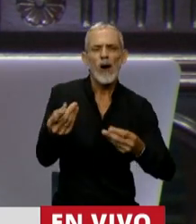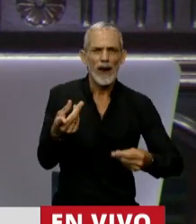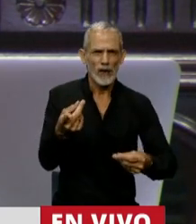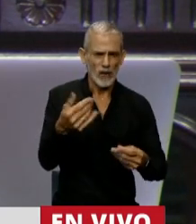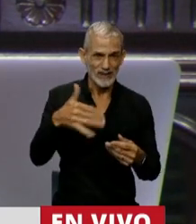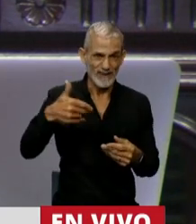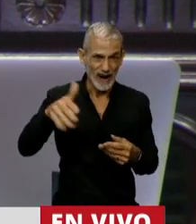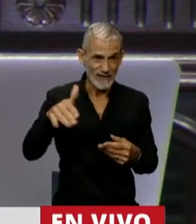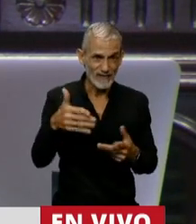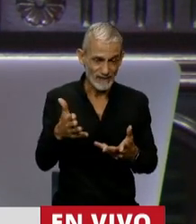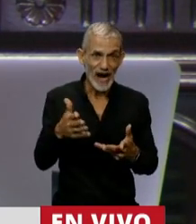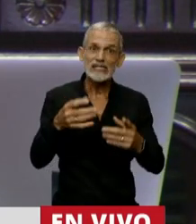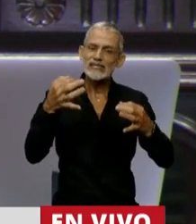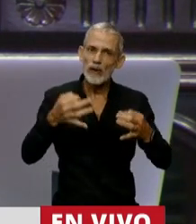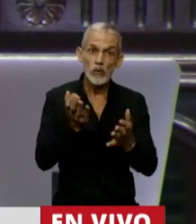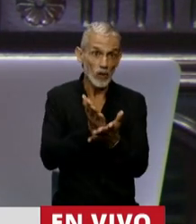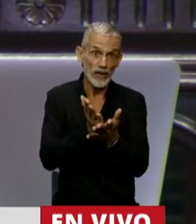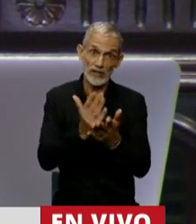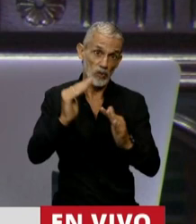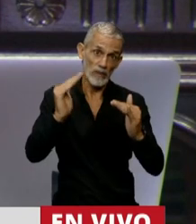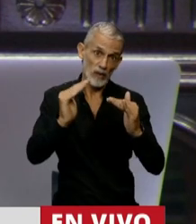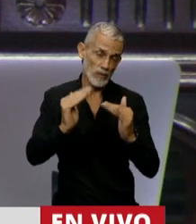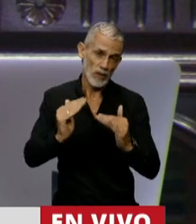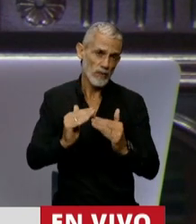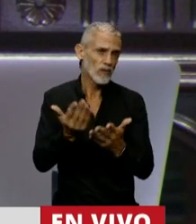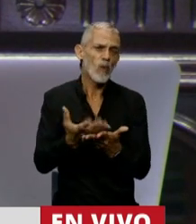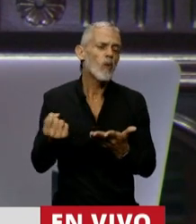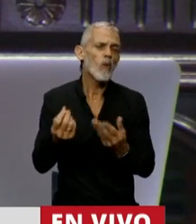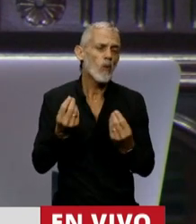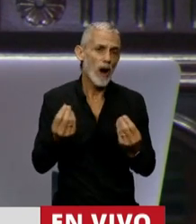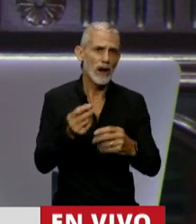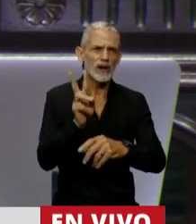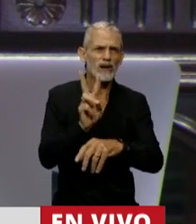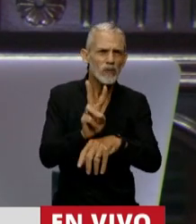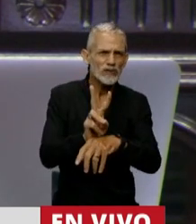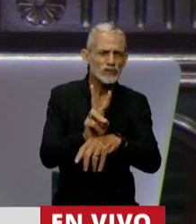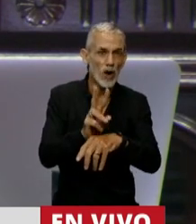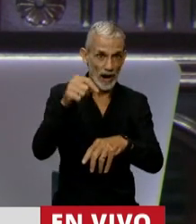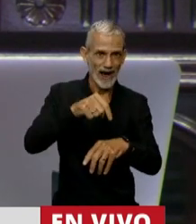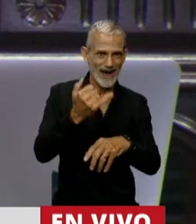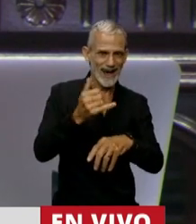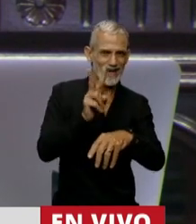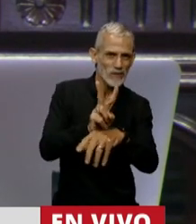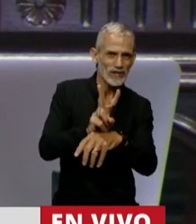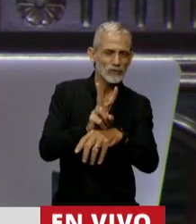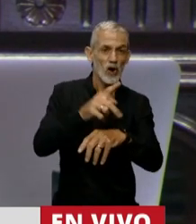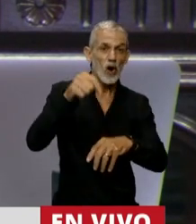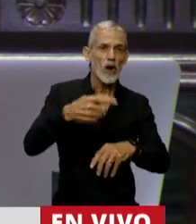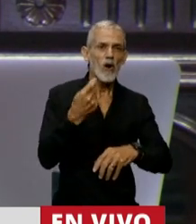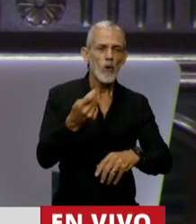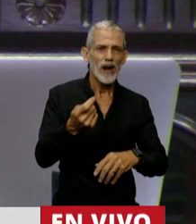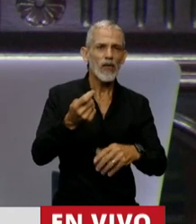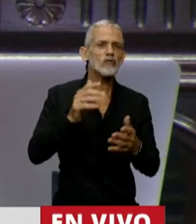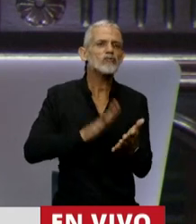les va a generar una quita de derechos. ¿Cuál es esa quita de derechos? La protección que tenían hoy los